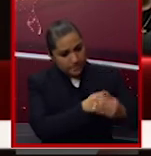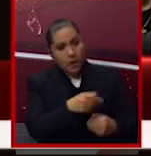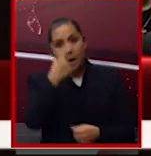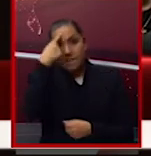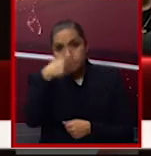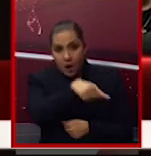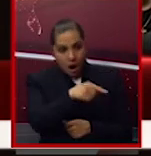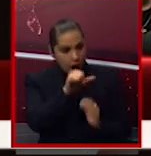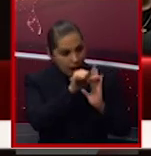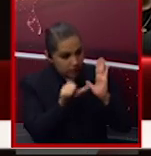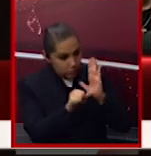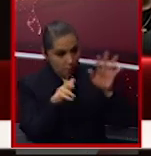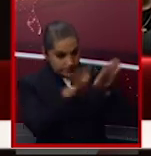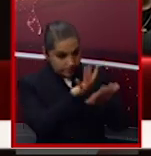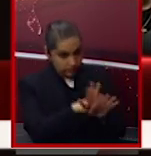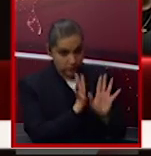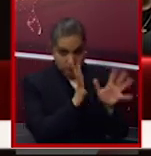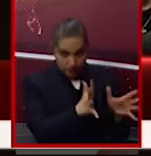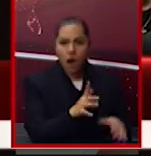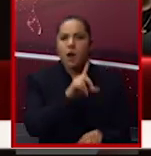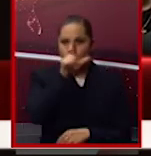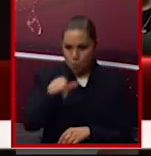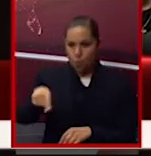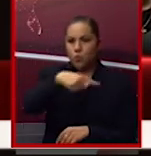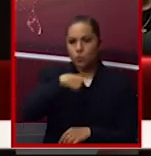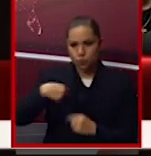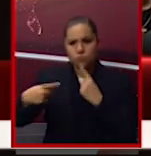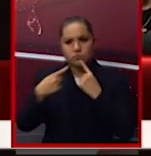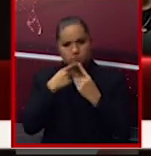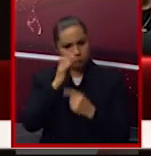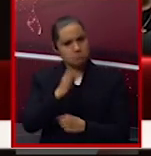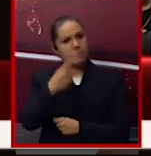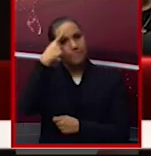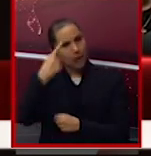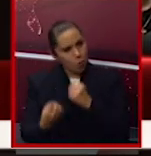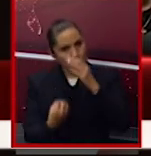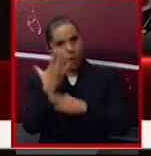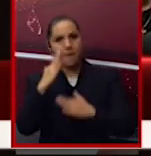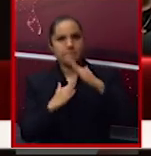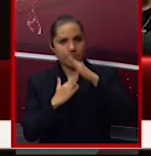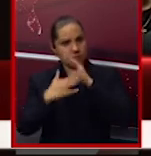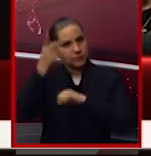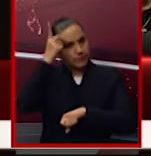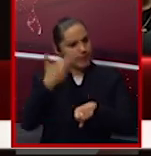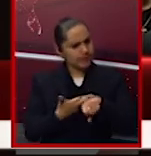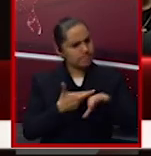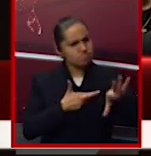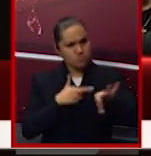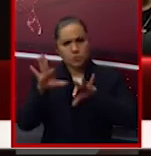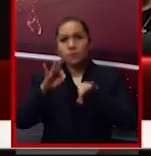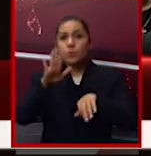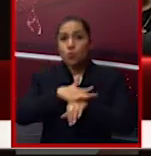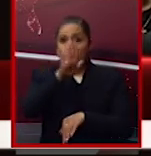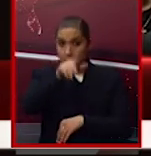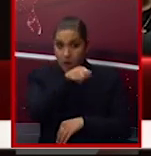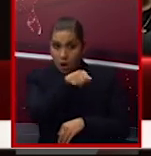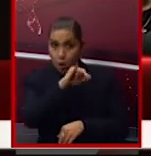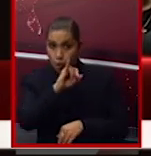envenenado, instalamos la mesa directiva, porque, querido Jorge, no tenemos absolutamente nada contra